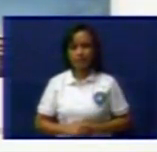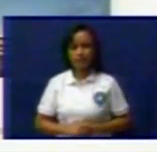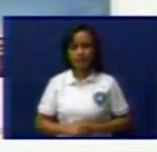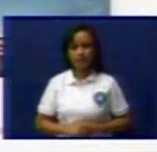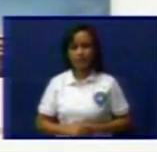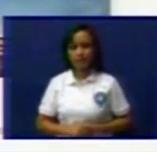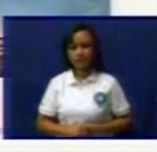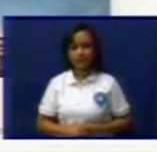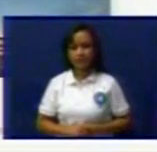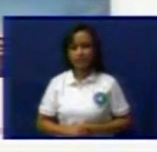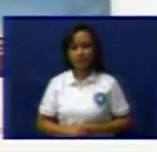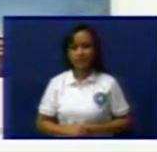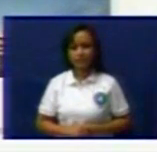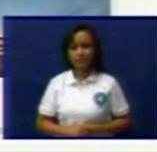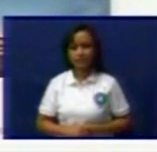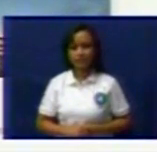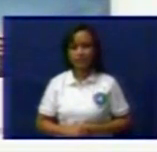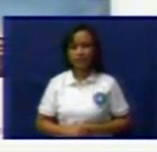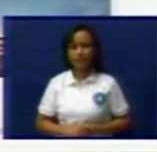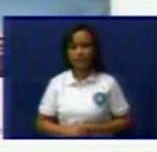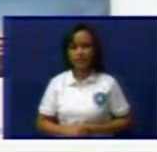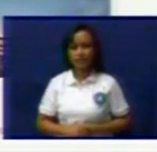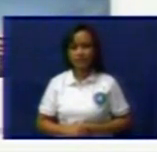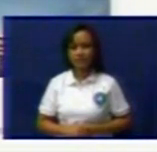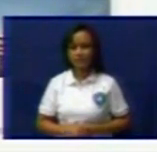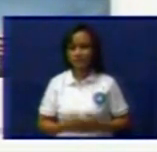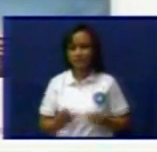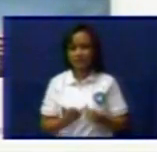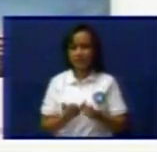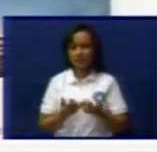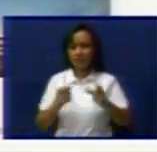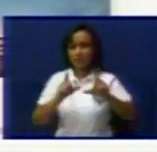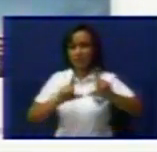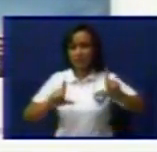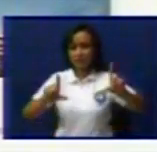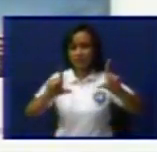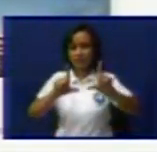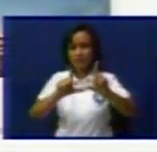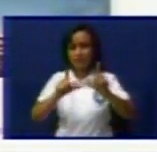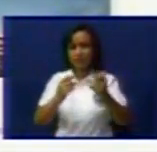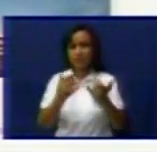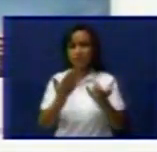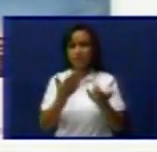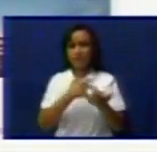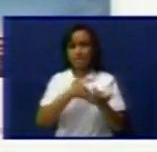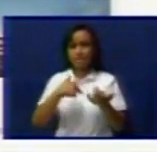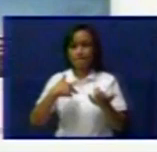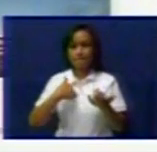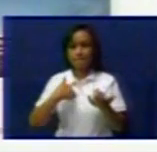aproximadamente 1 millón de personas y con una capacidad de, para